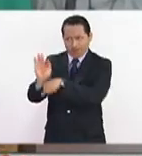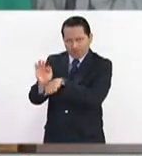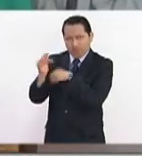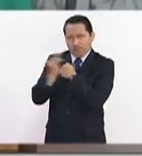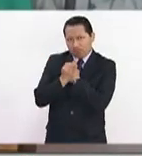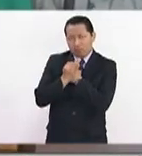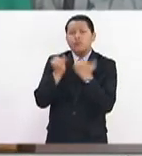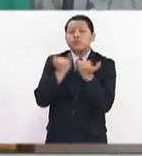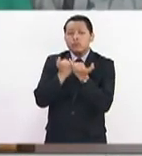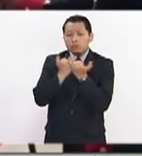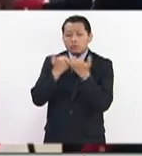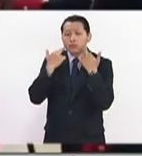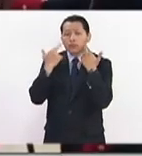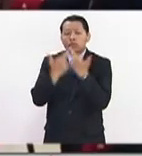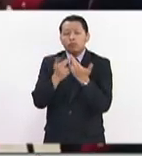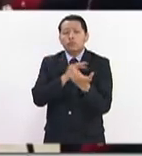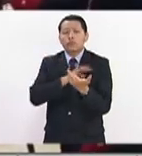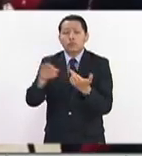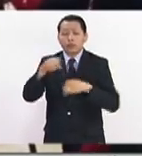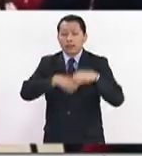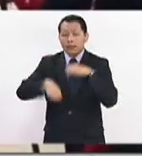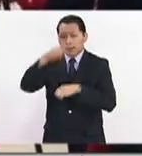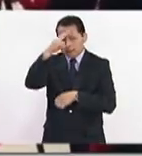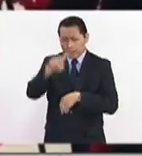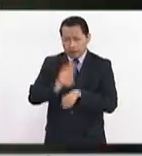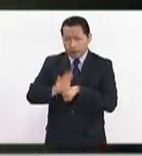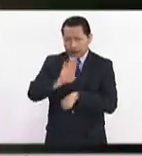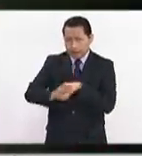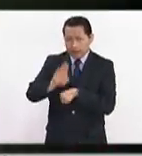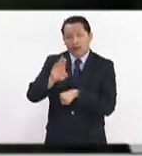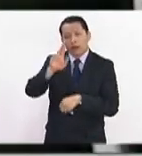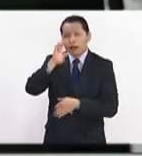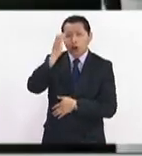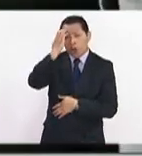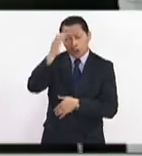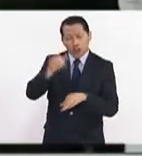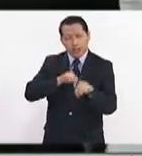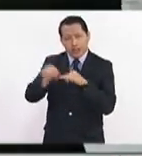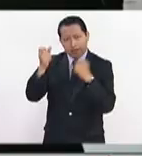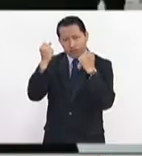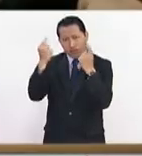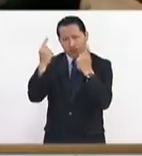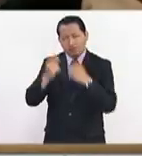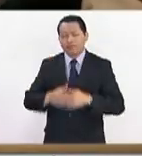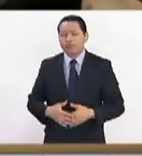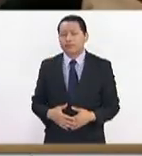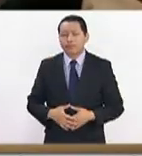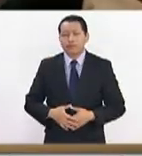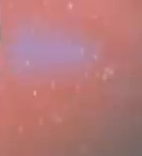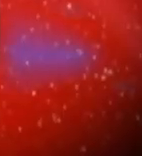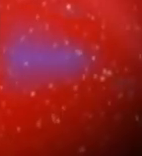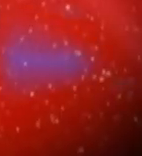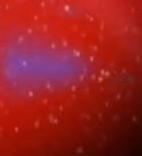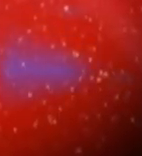último, se reunió con integrantes de la Embajada de México en Brasil, a quienes reconoció por su labor.